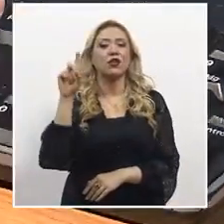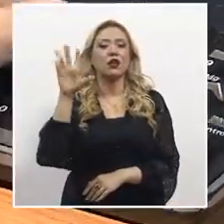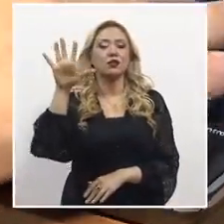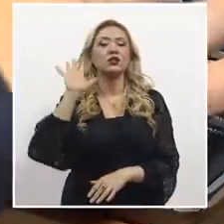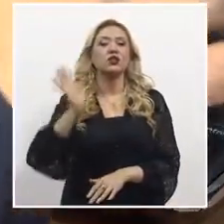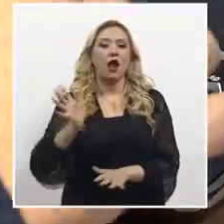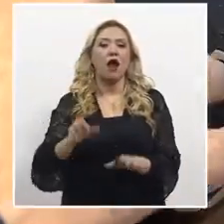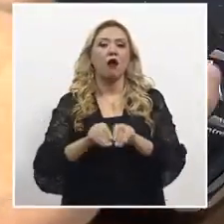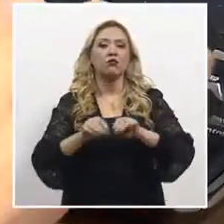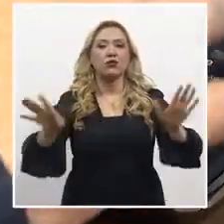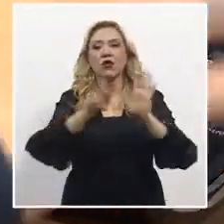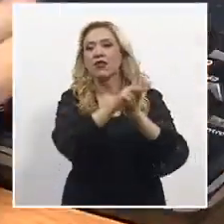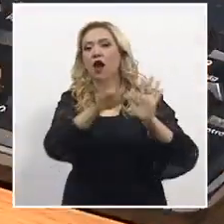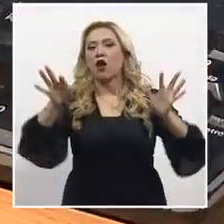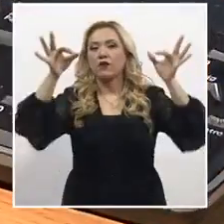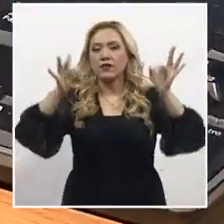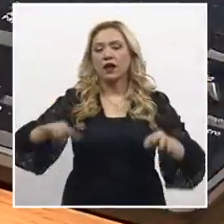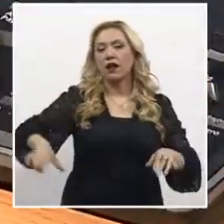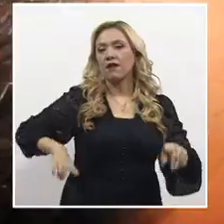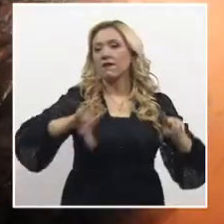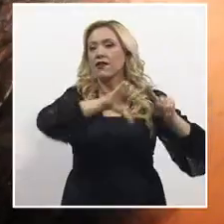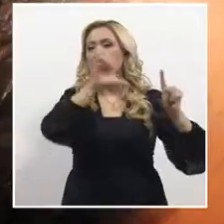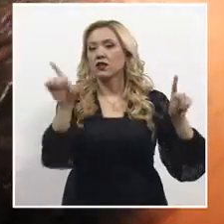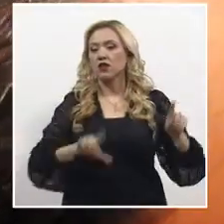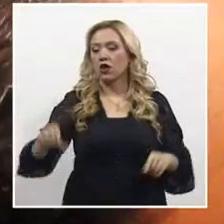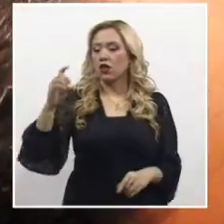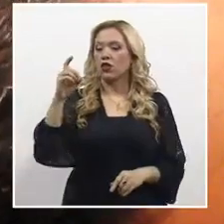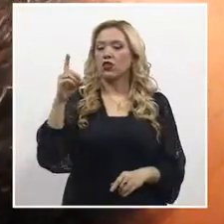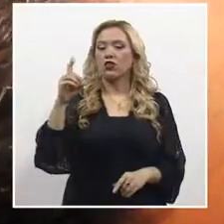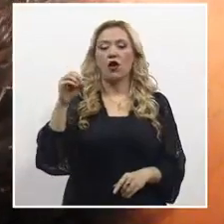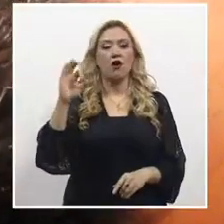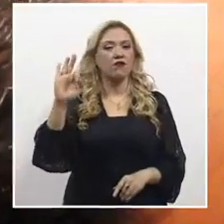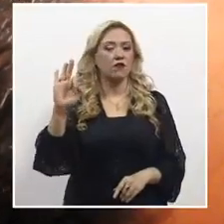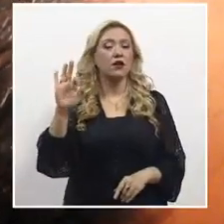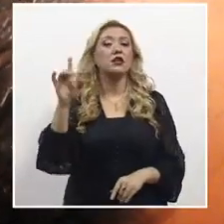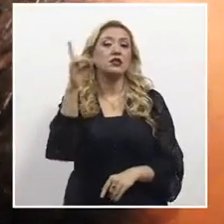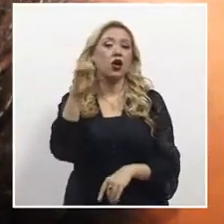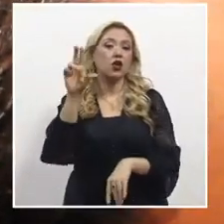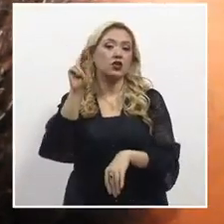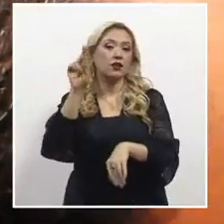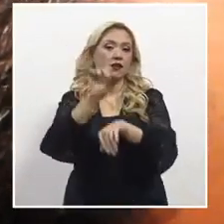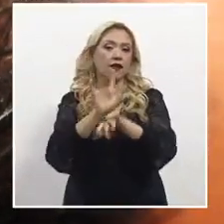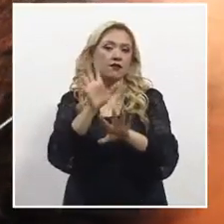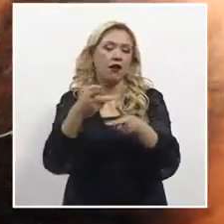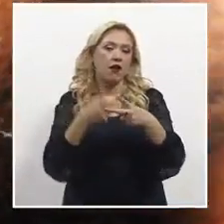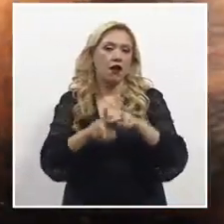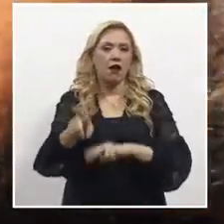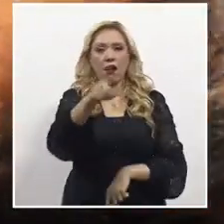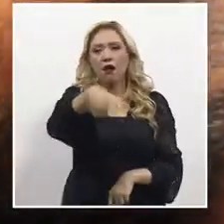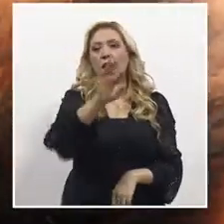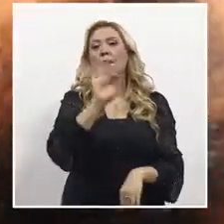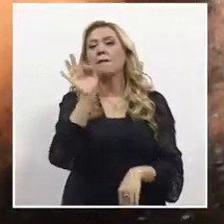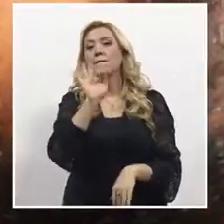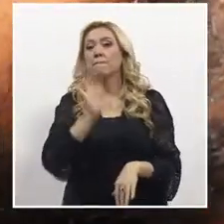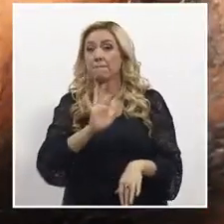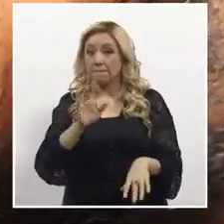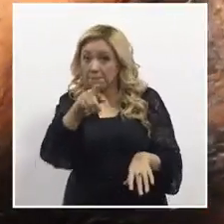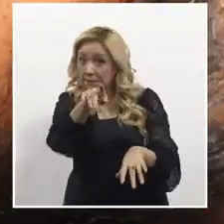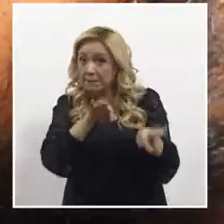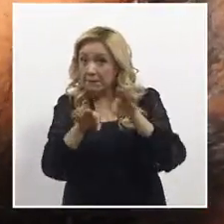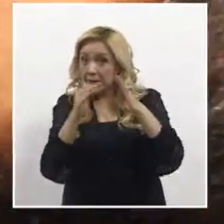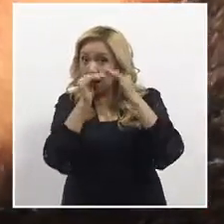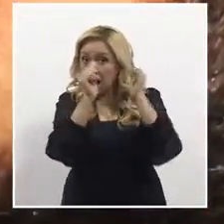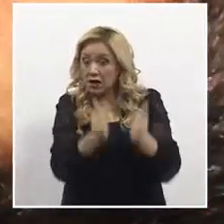Oficial de la Federación, por lo que entrará en vigor en 180 días. Contempla las obligaciones de las personas trabajadoras, así como de